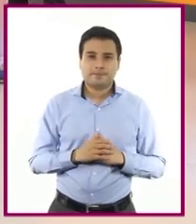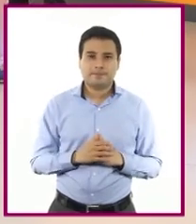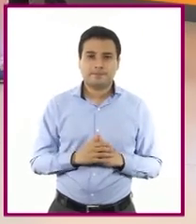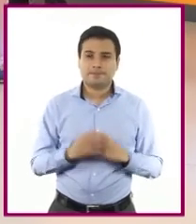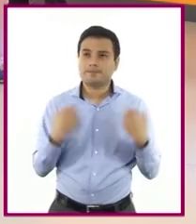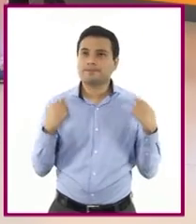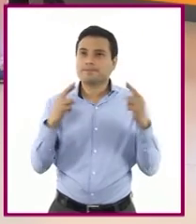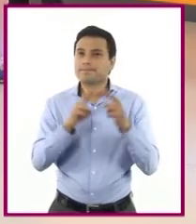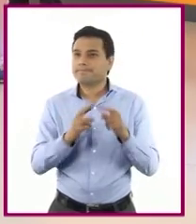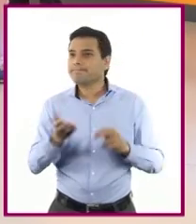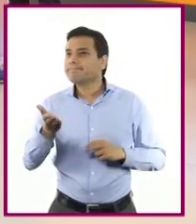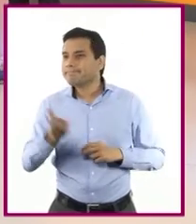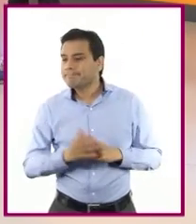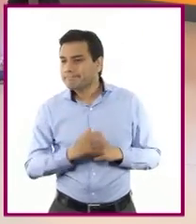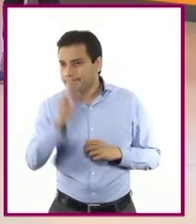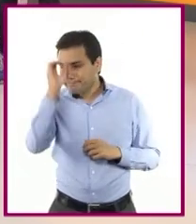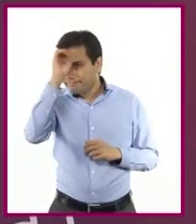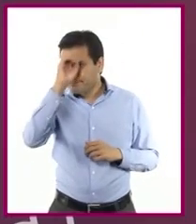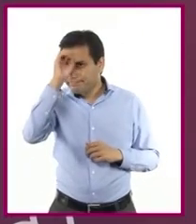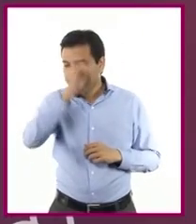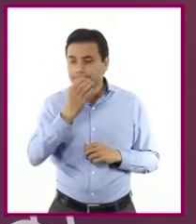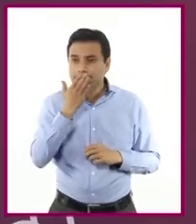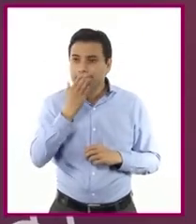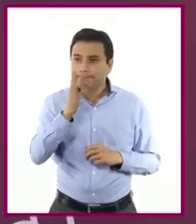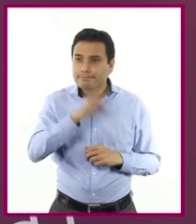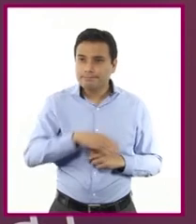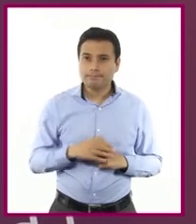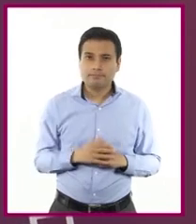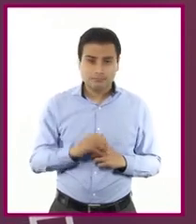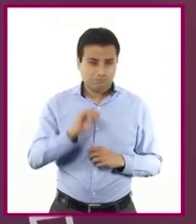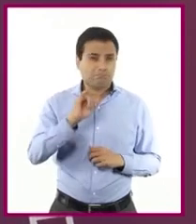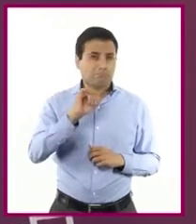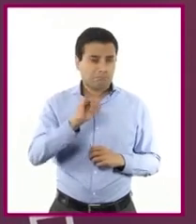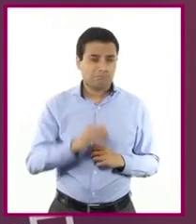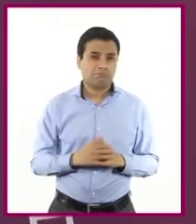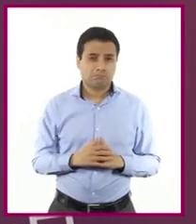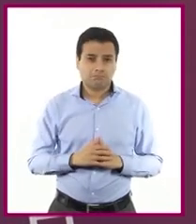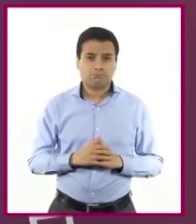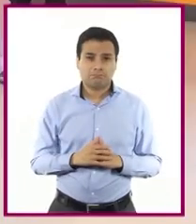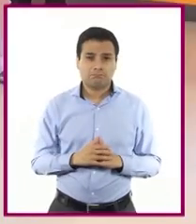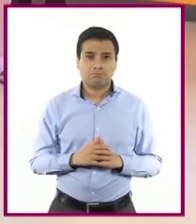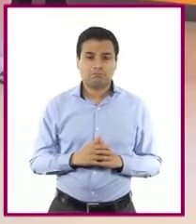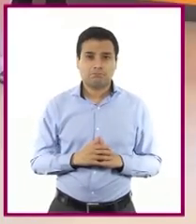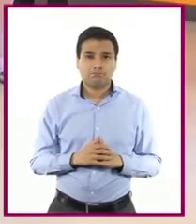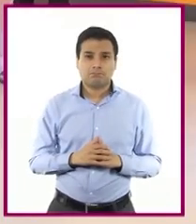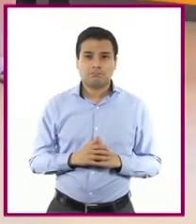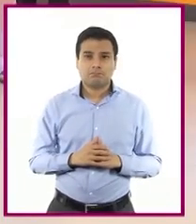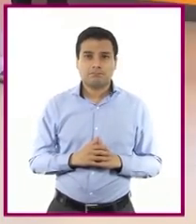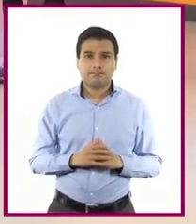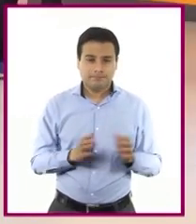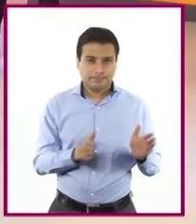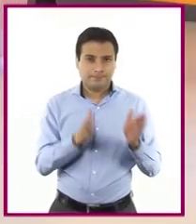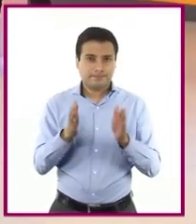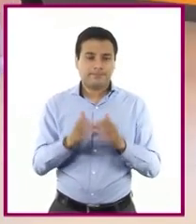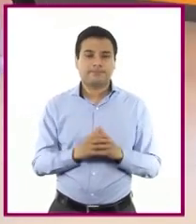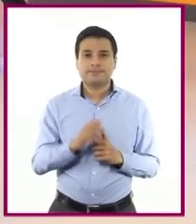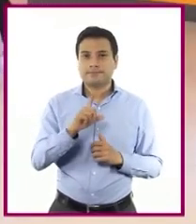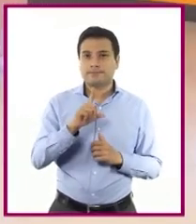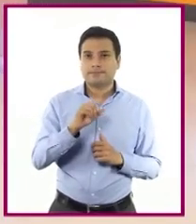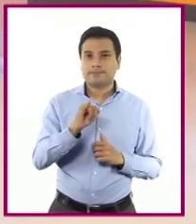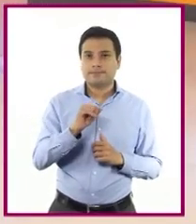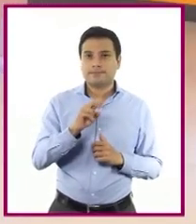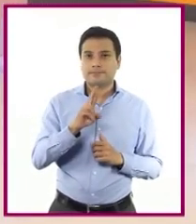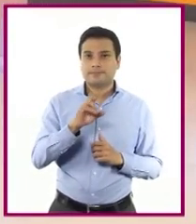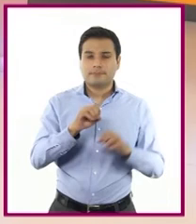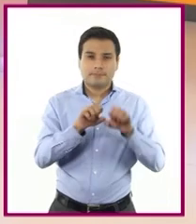Profesor Ricardo, ¿es correcto? Sí, correcto. Vamos, Lisandro. Equipo de